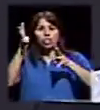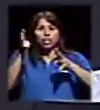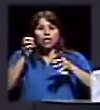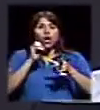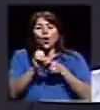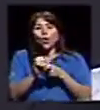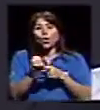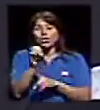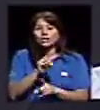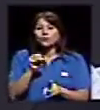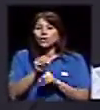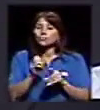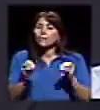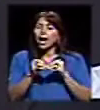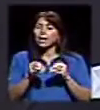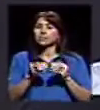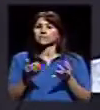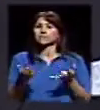carlancas